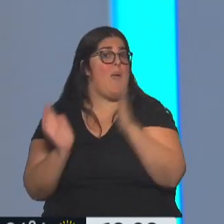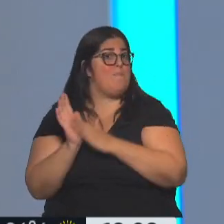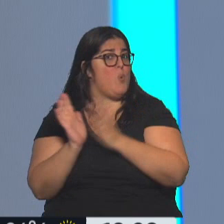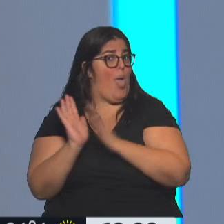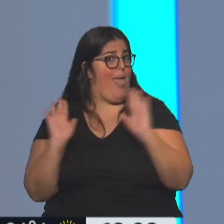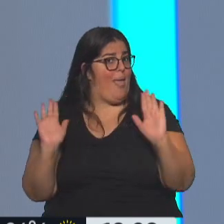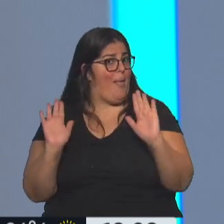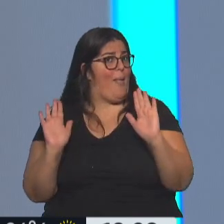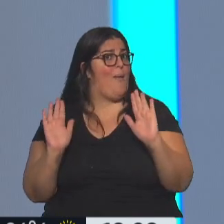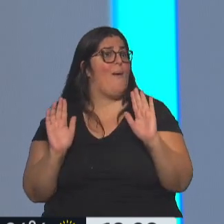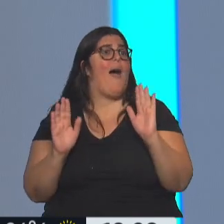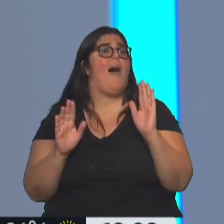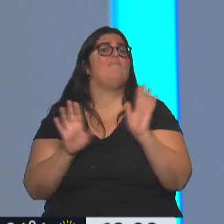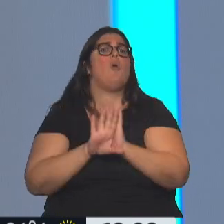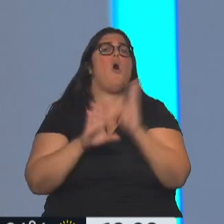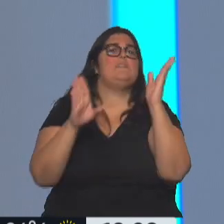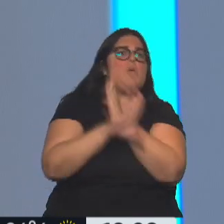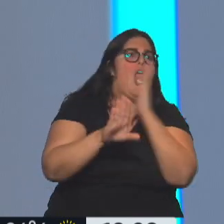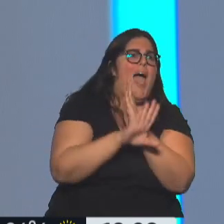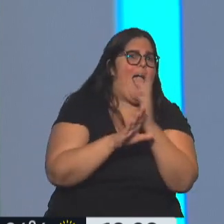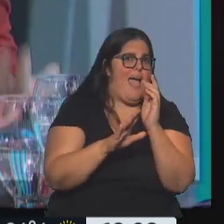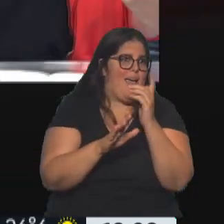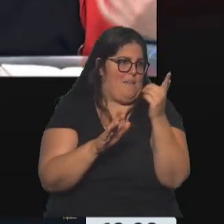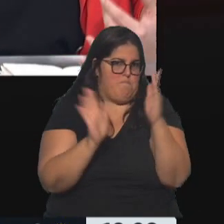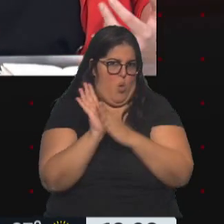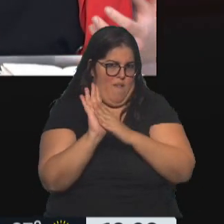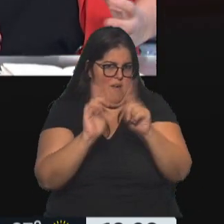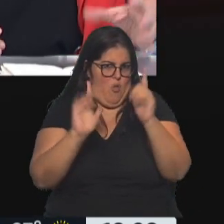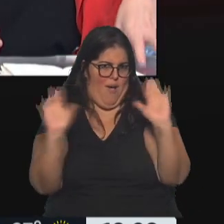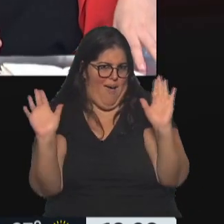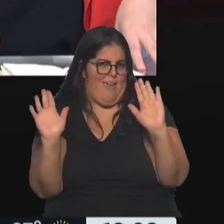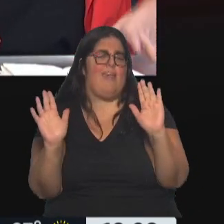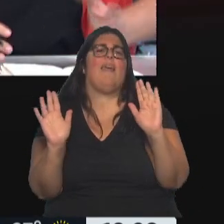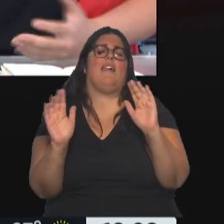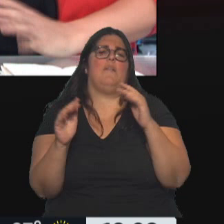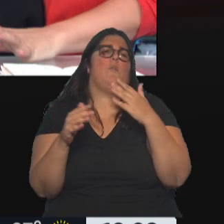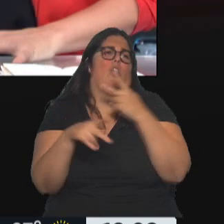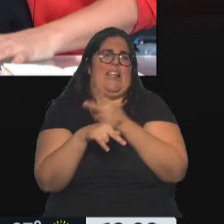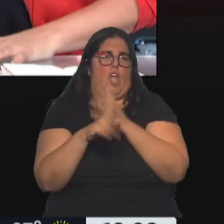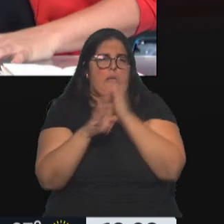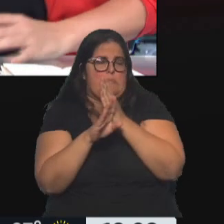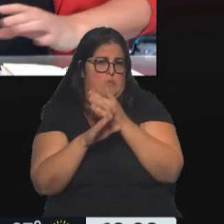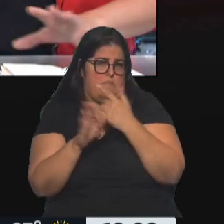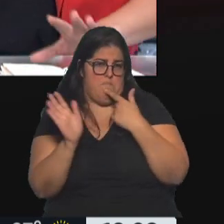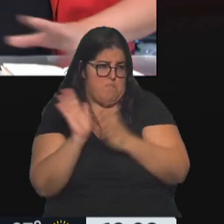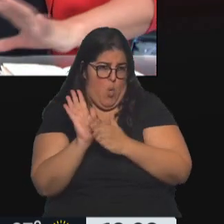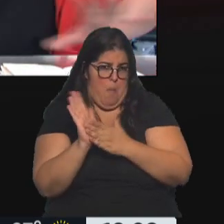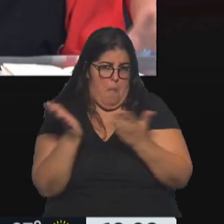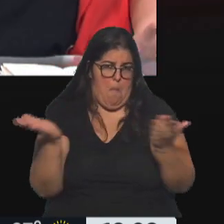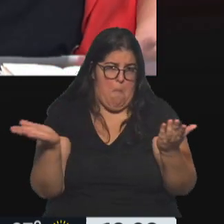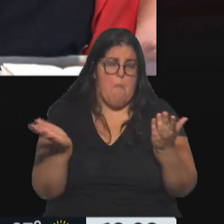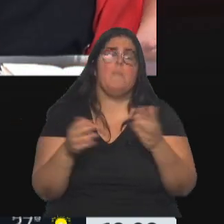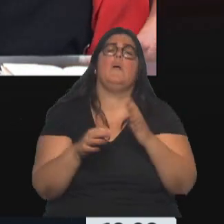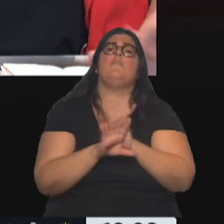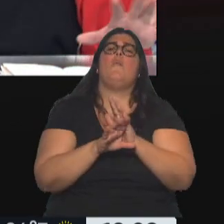está llevando adelante un espionaje o que se está recolectando información a través de esta red social. Lo cierto, Pablo, es que por un lado no es nada